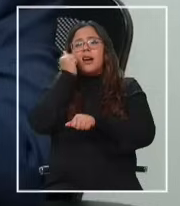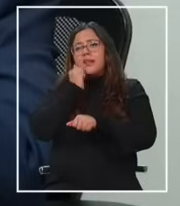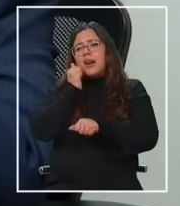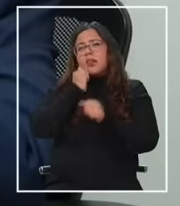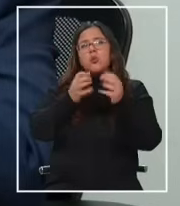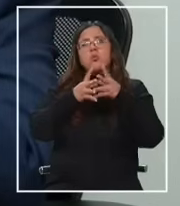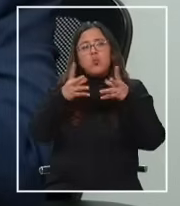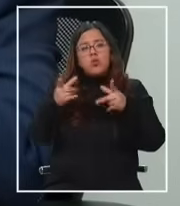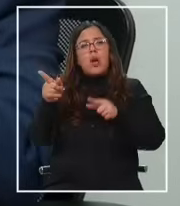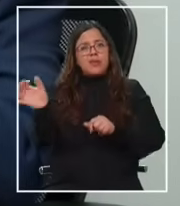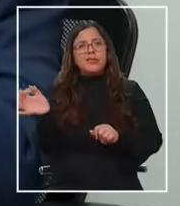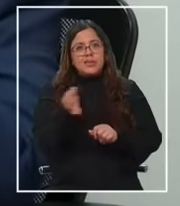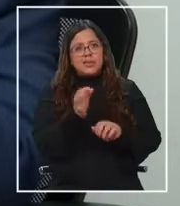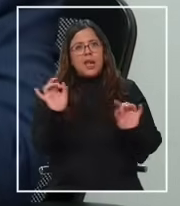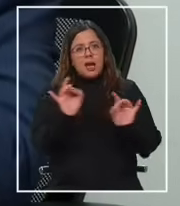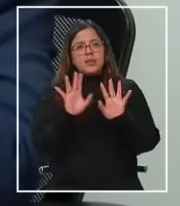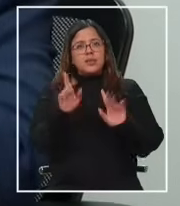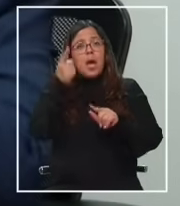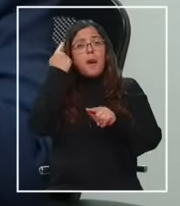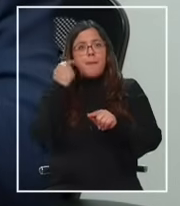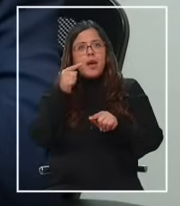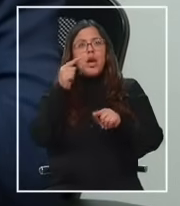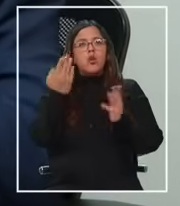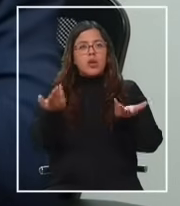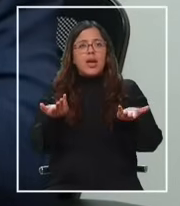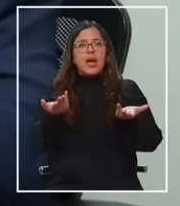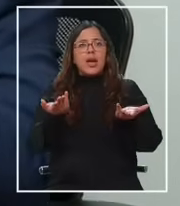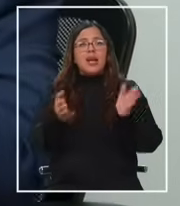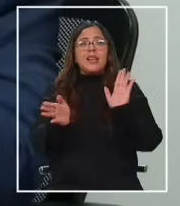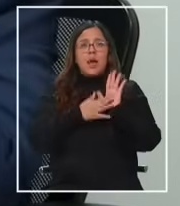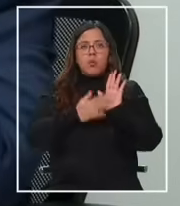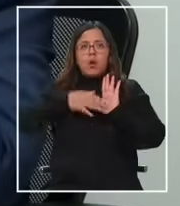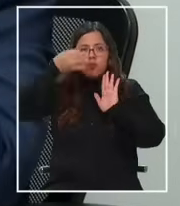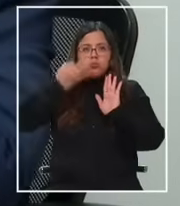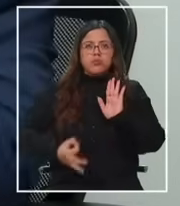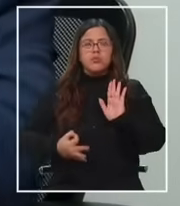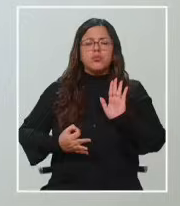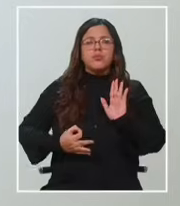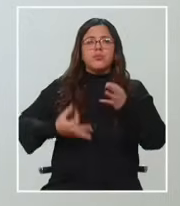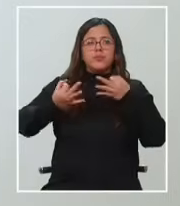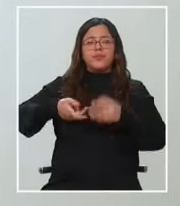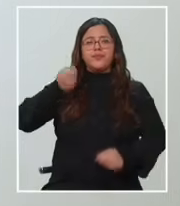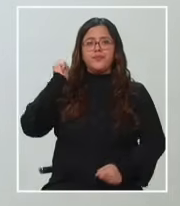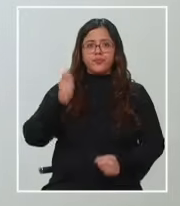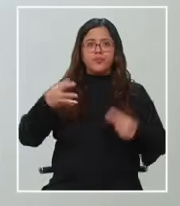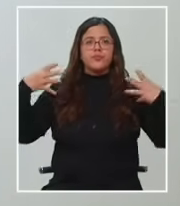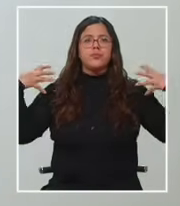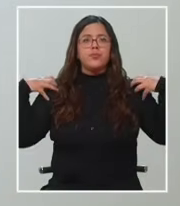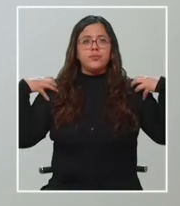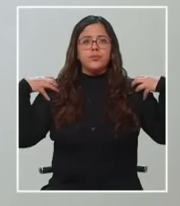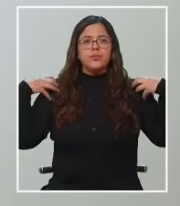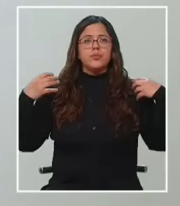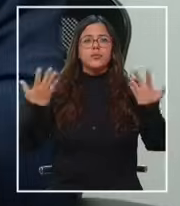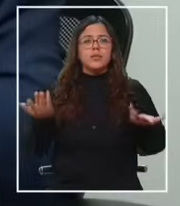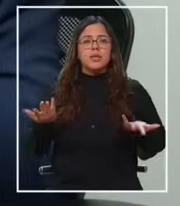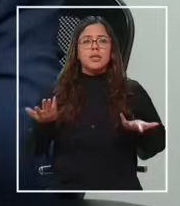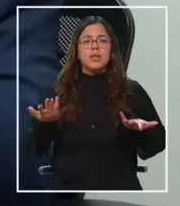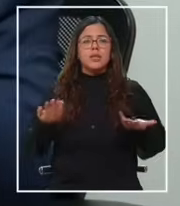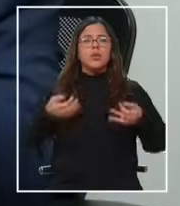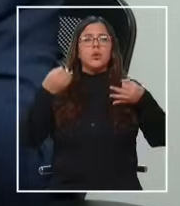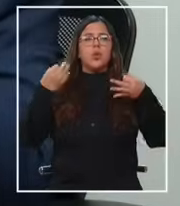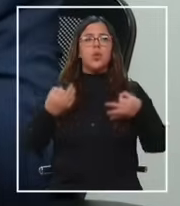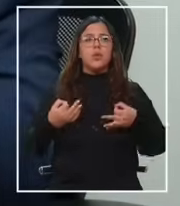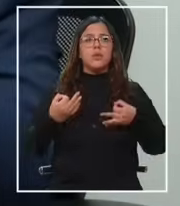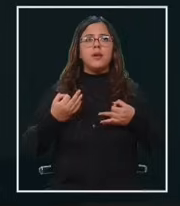y así lo manifestaba. Pero el antecedente concreto para imputarle responsabilidad nos nace de